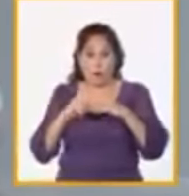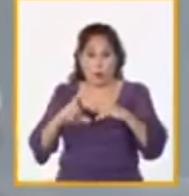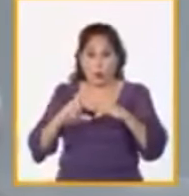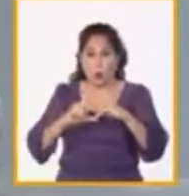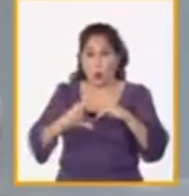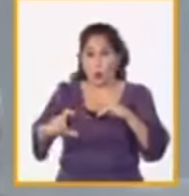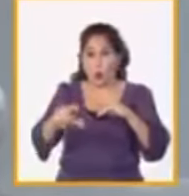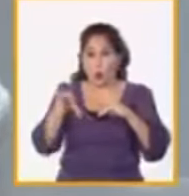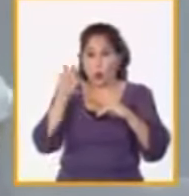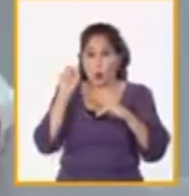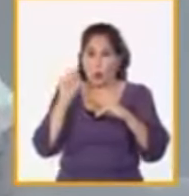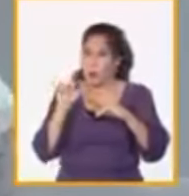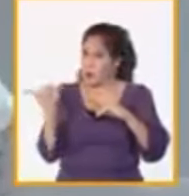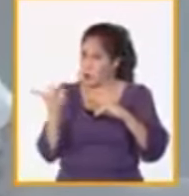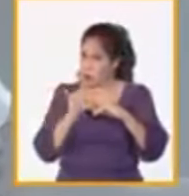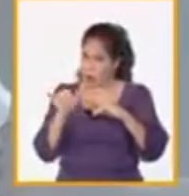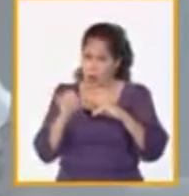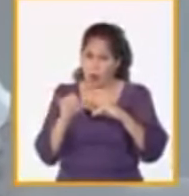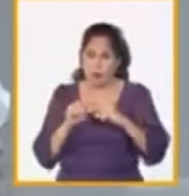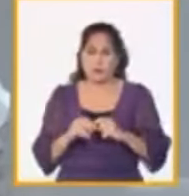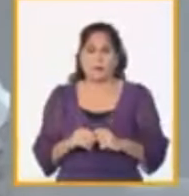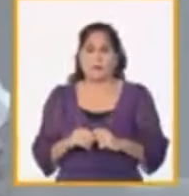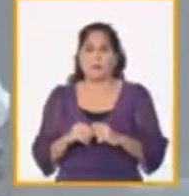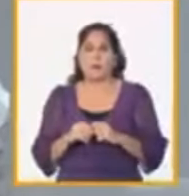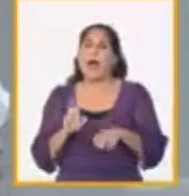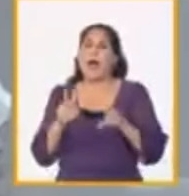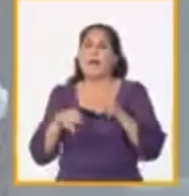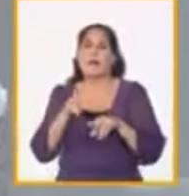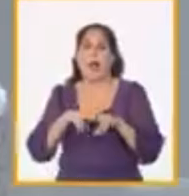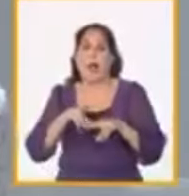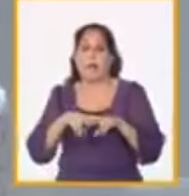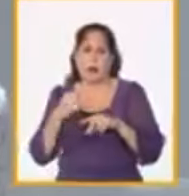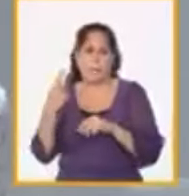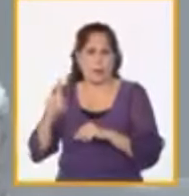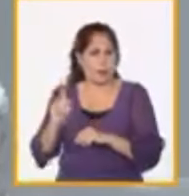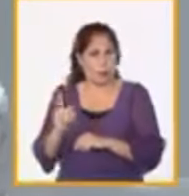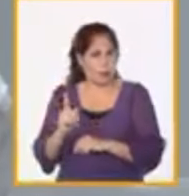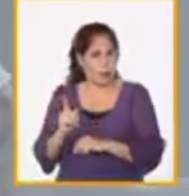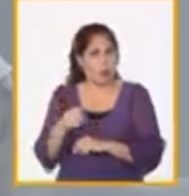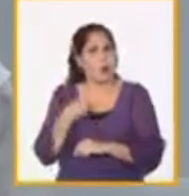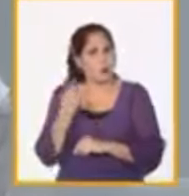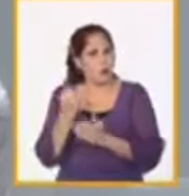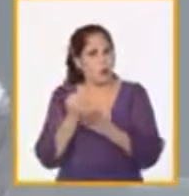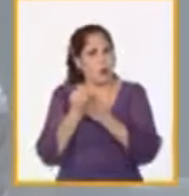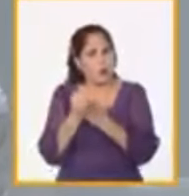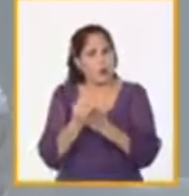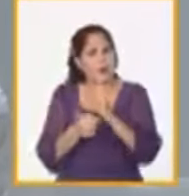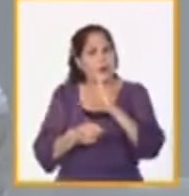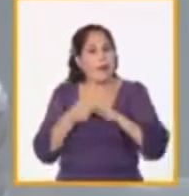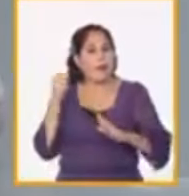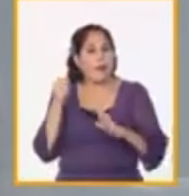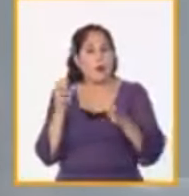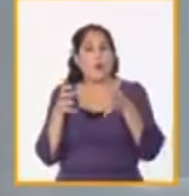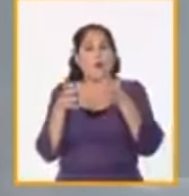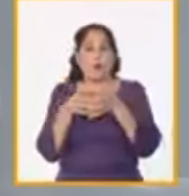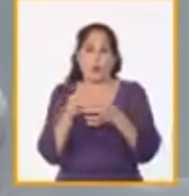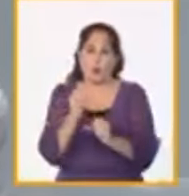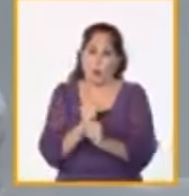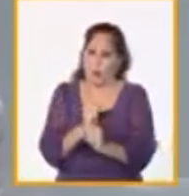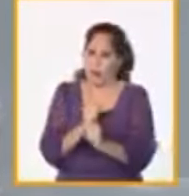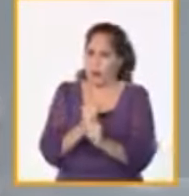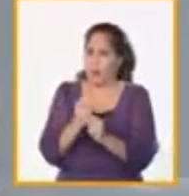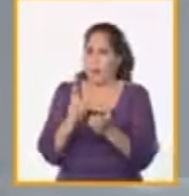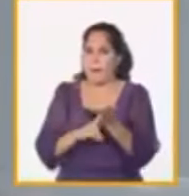hablábamos de La Habana, no solo son las autoridades de La Habana. A nosotros nos ha estado acompañando estos días permanentemente el miembro